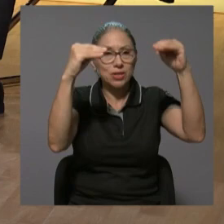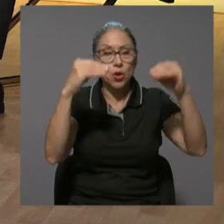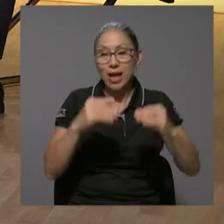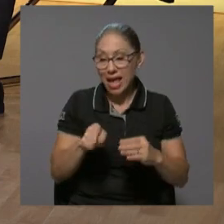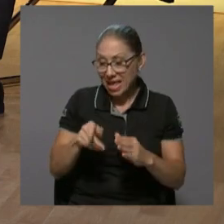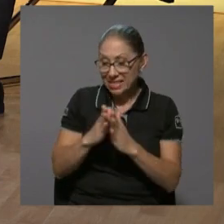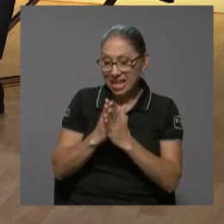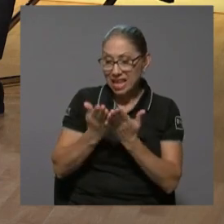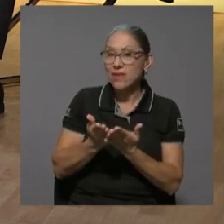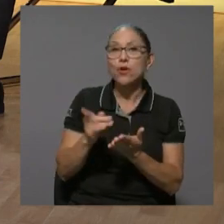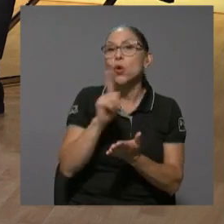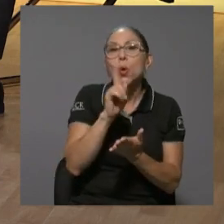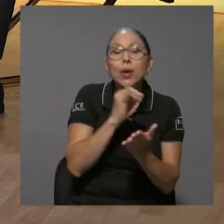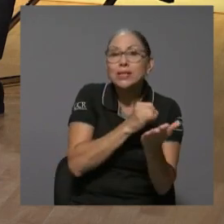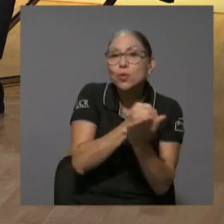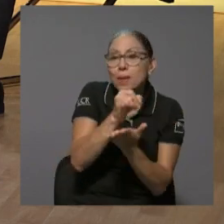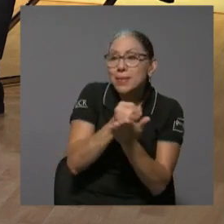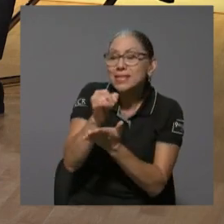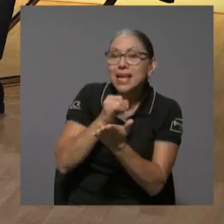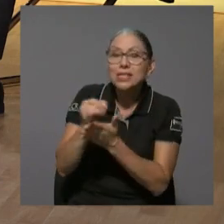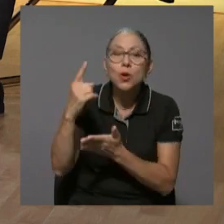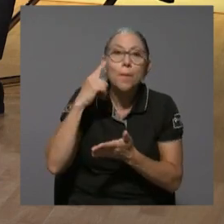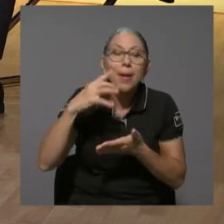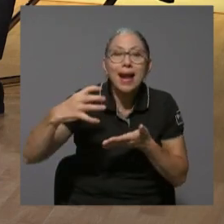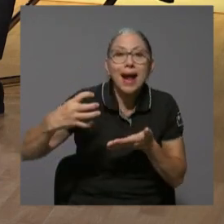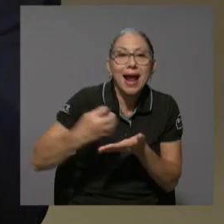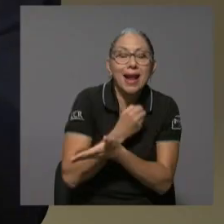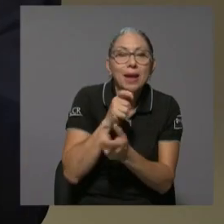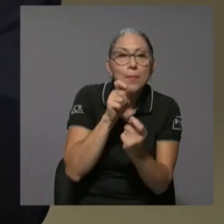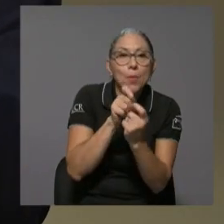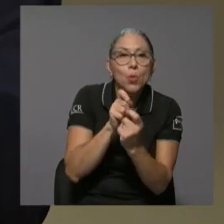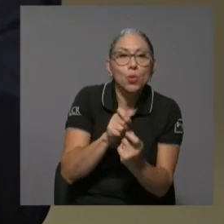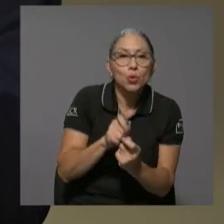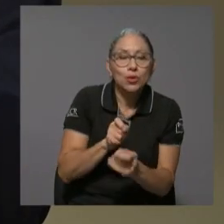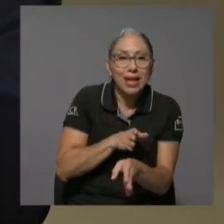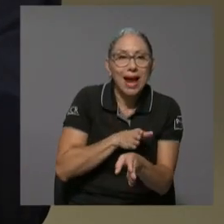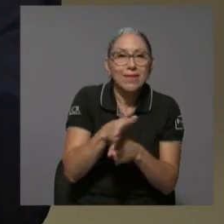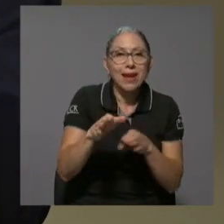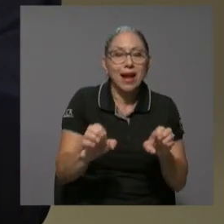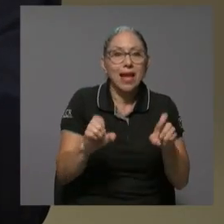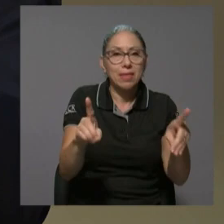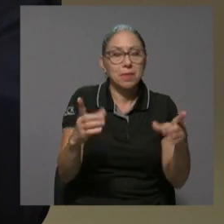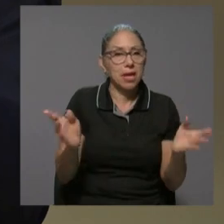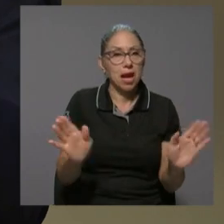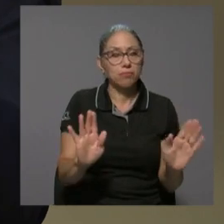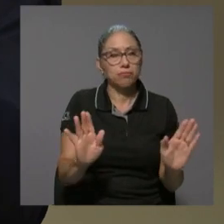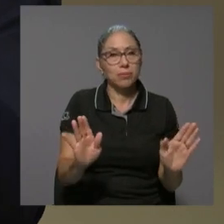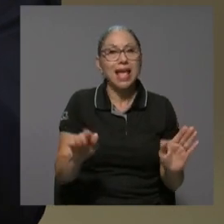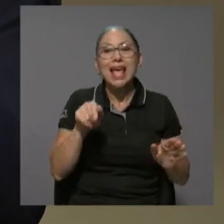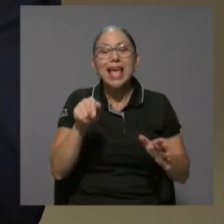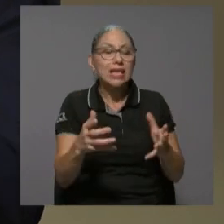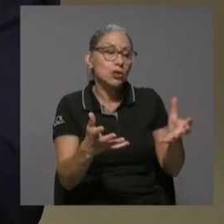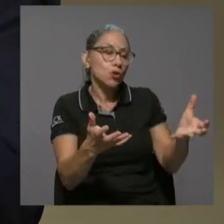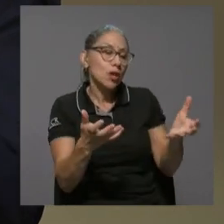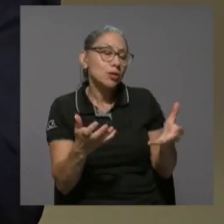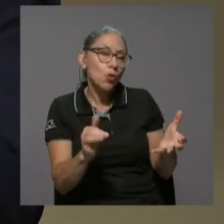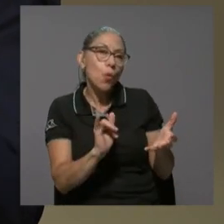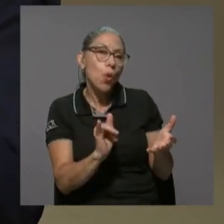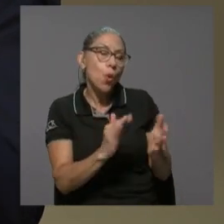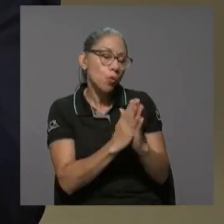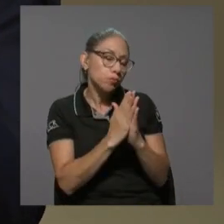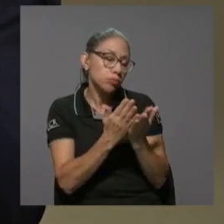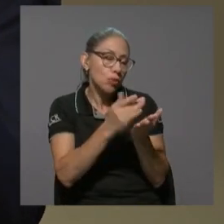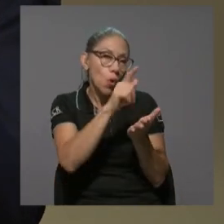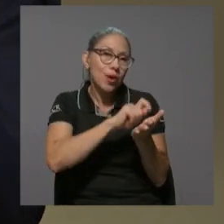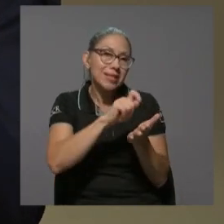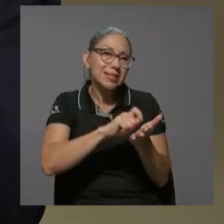para ganar puntos en carrera académica, sino que pretende ser un ensayo analítico.